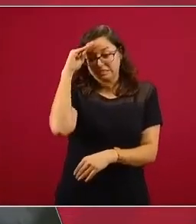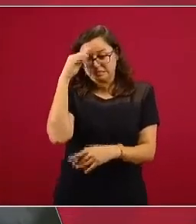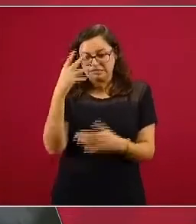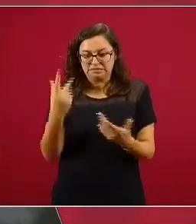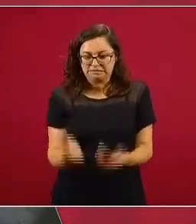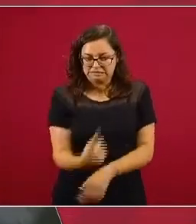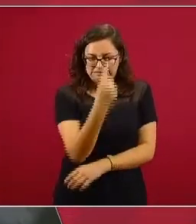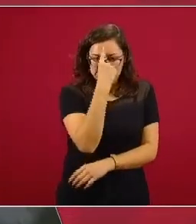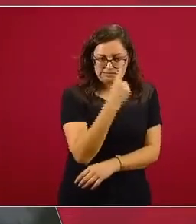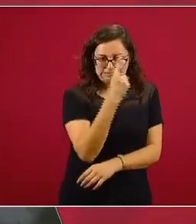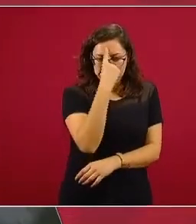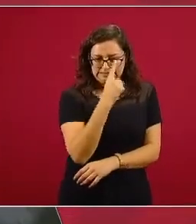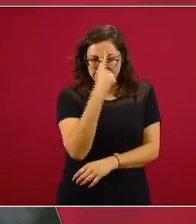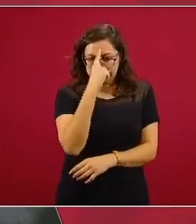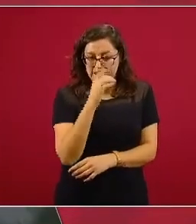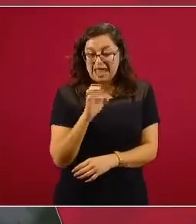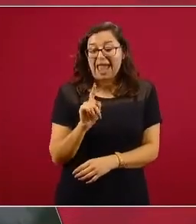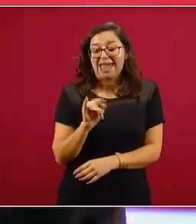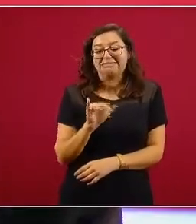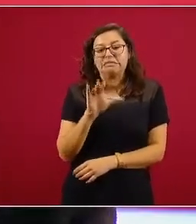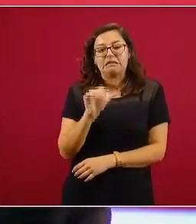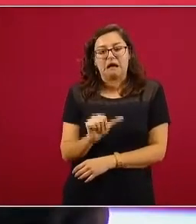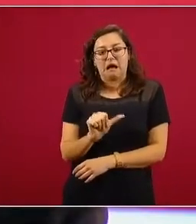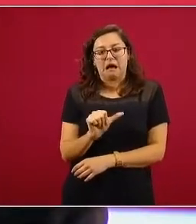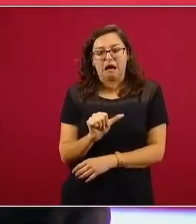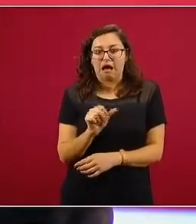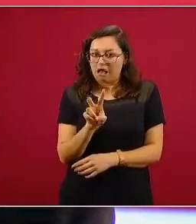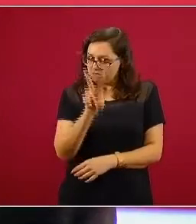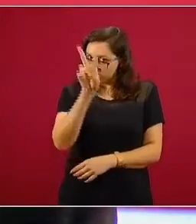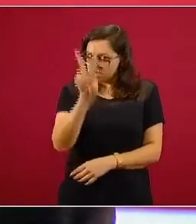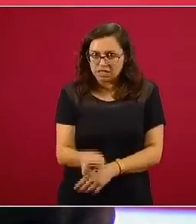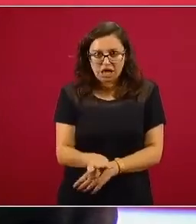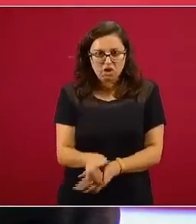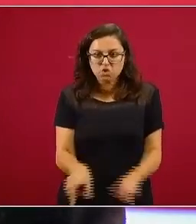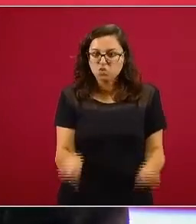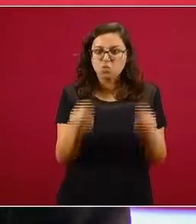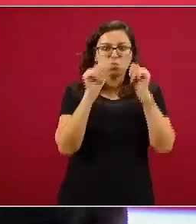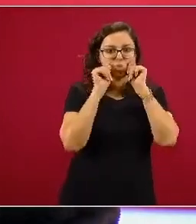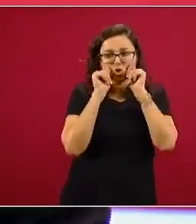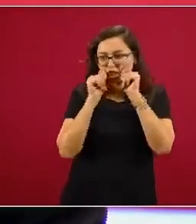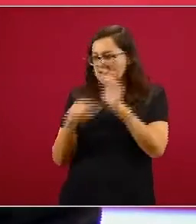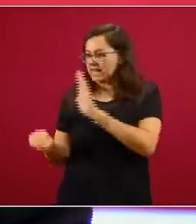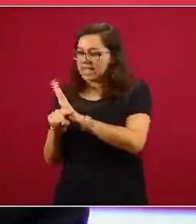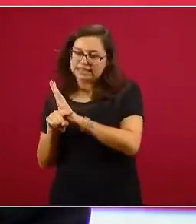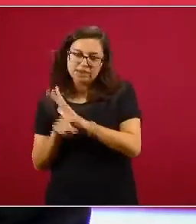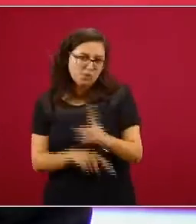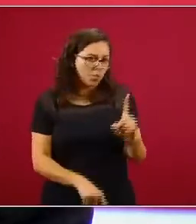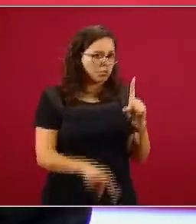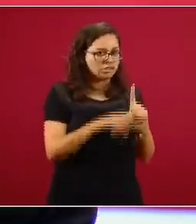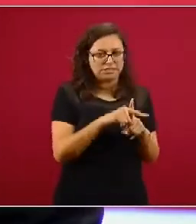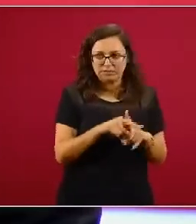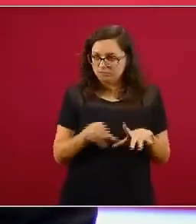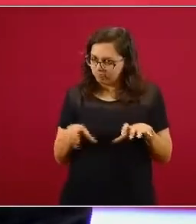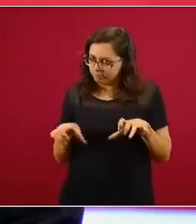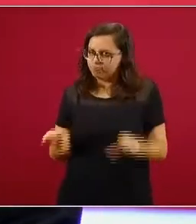una convicción ética a la verdad, es lo que hace que